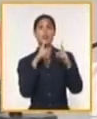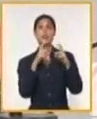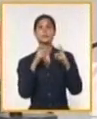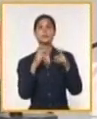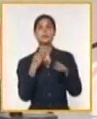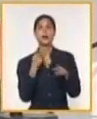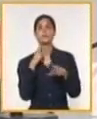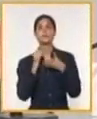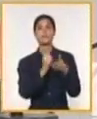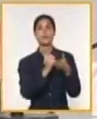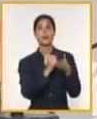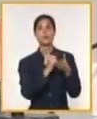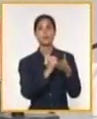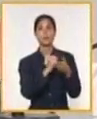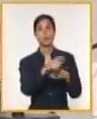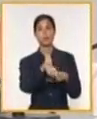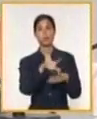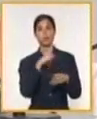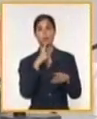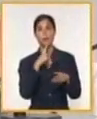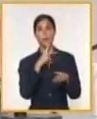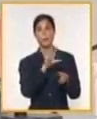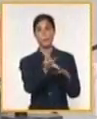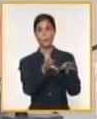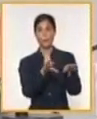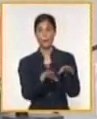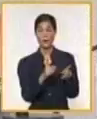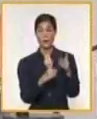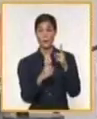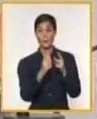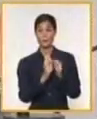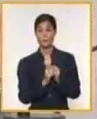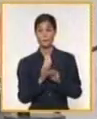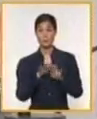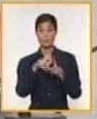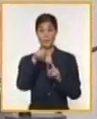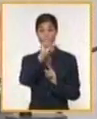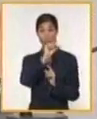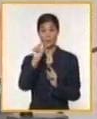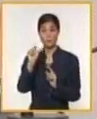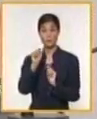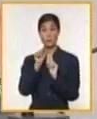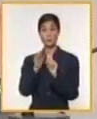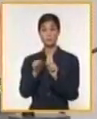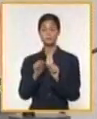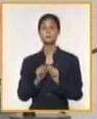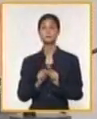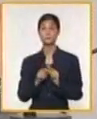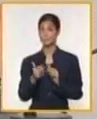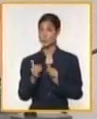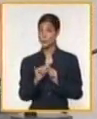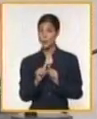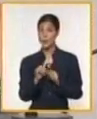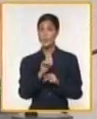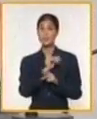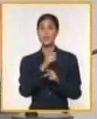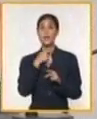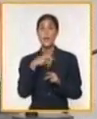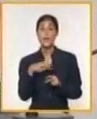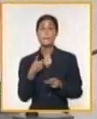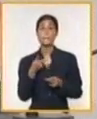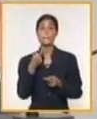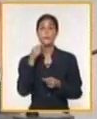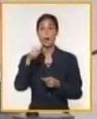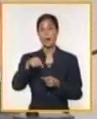estos momentos, el inminente peligro, con el tema que hacía referencia el también primer secretario del Comité Central del Partido de